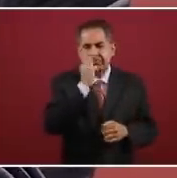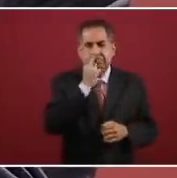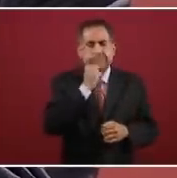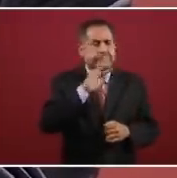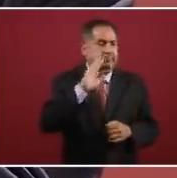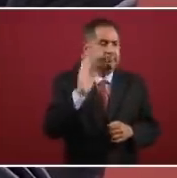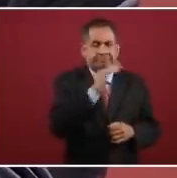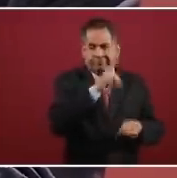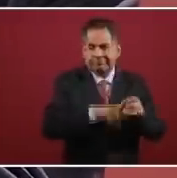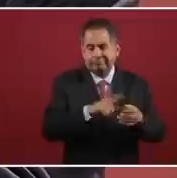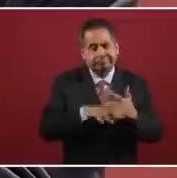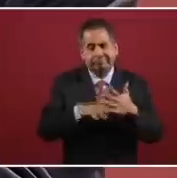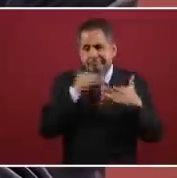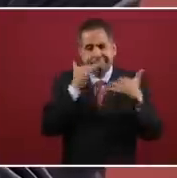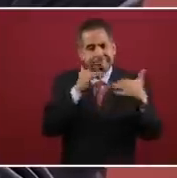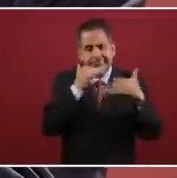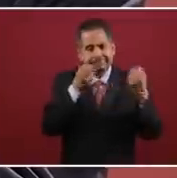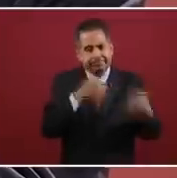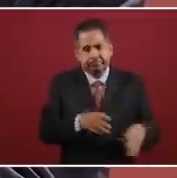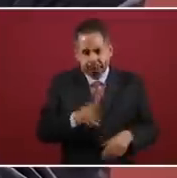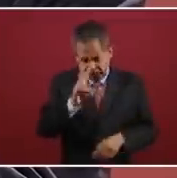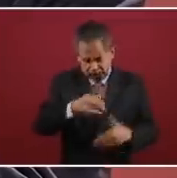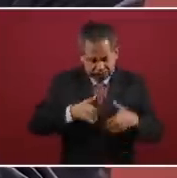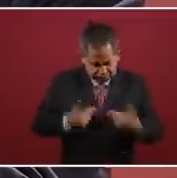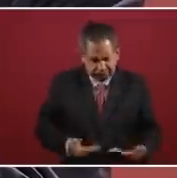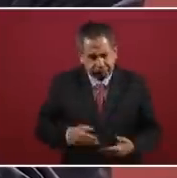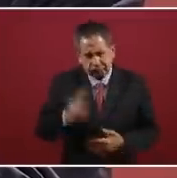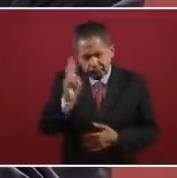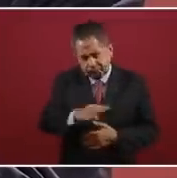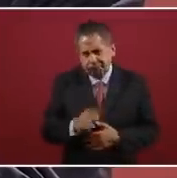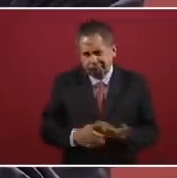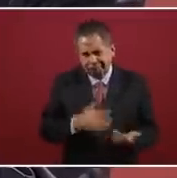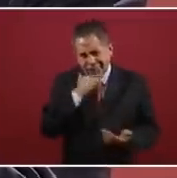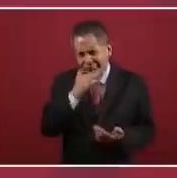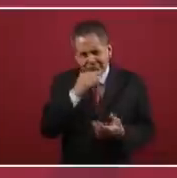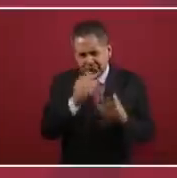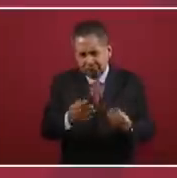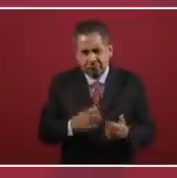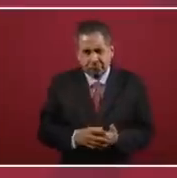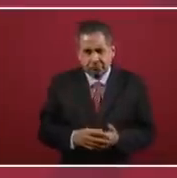hablando en plata. Y